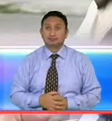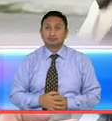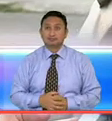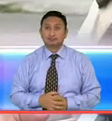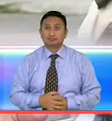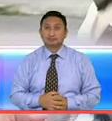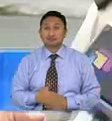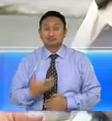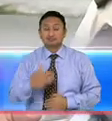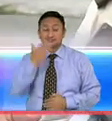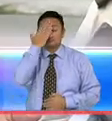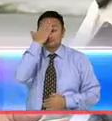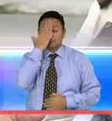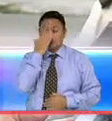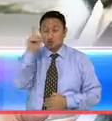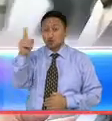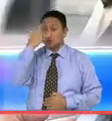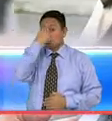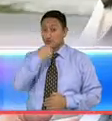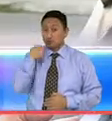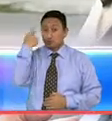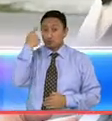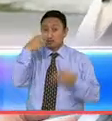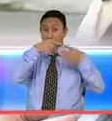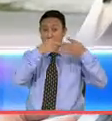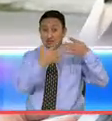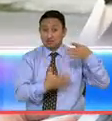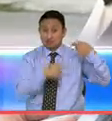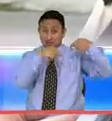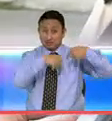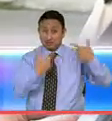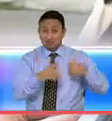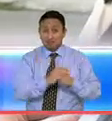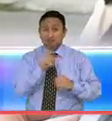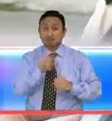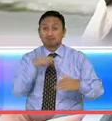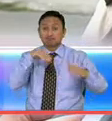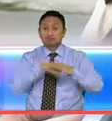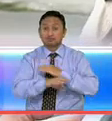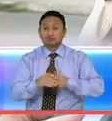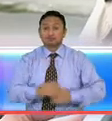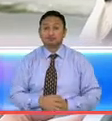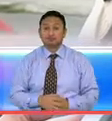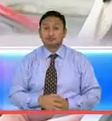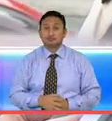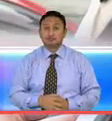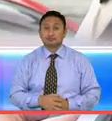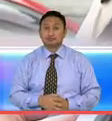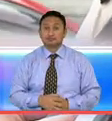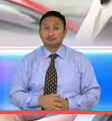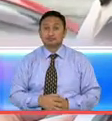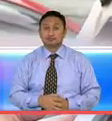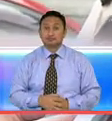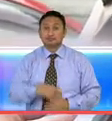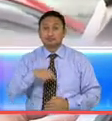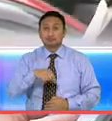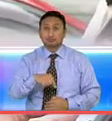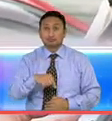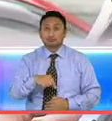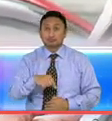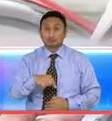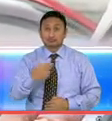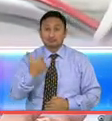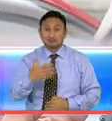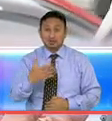las características de las personas que ingresaron a realizar este delito y estamos levantando, ya hemos levantado